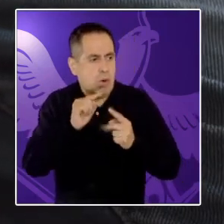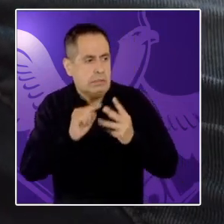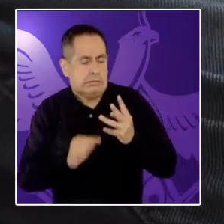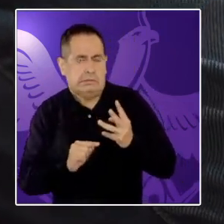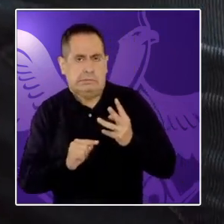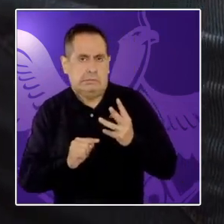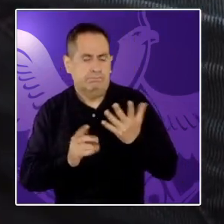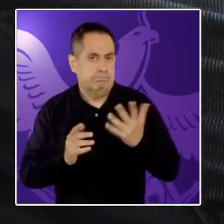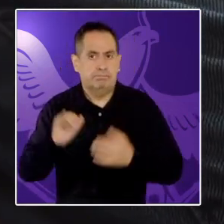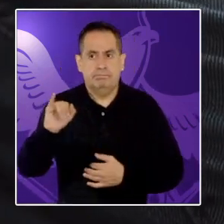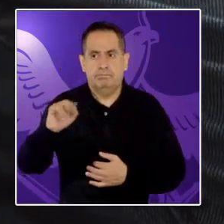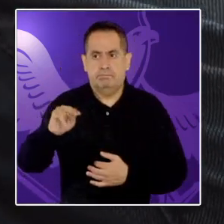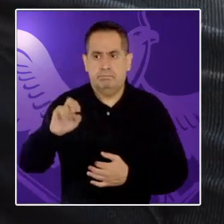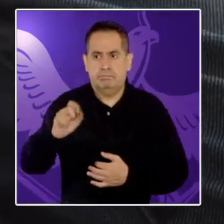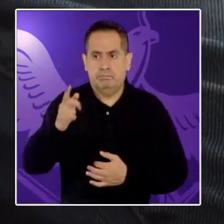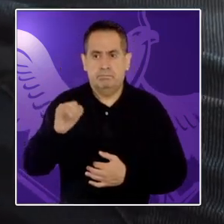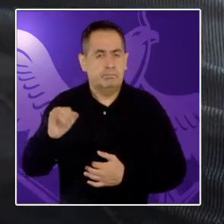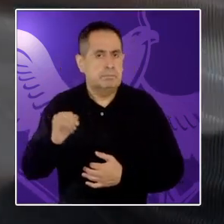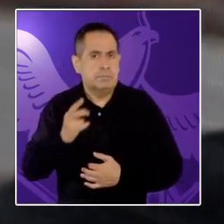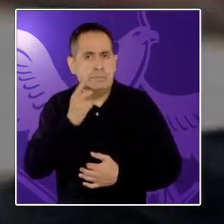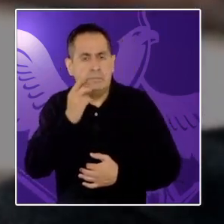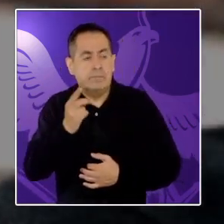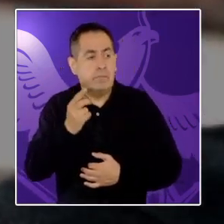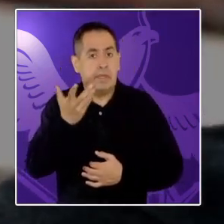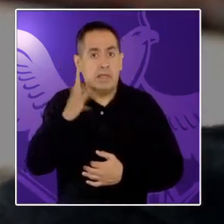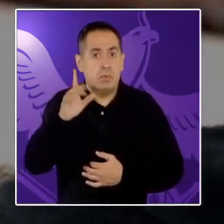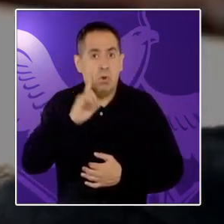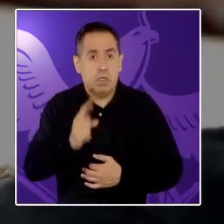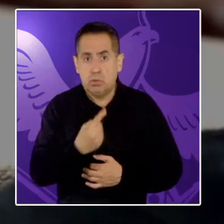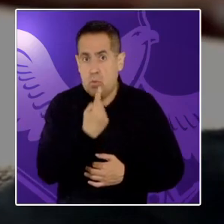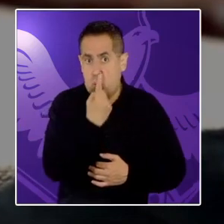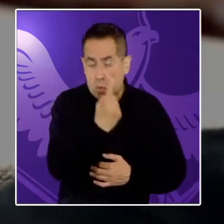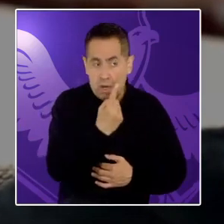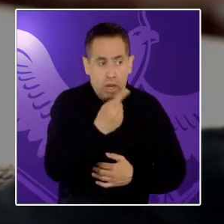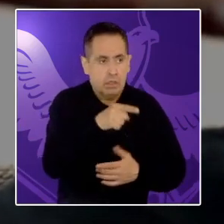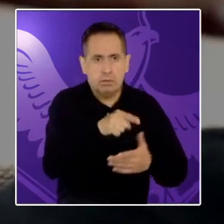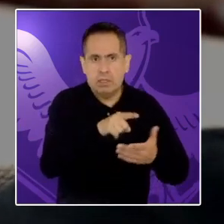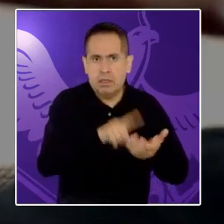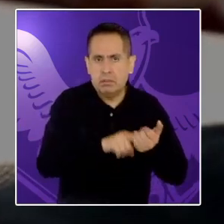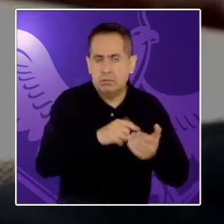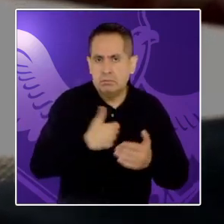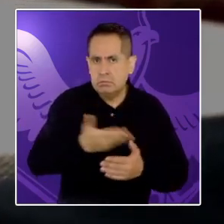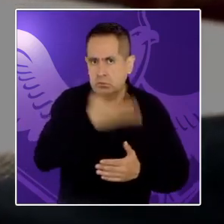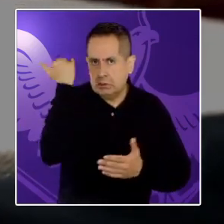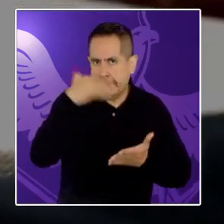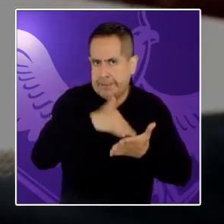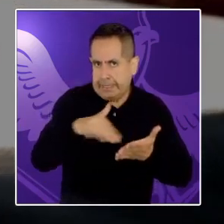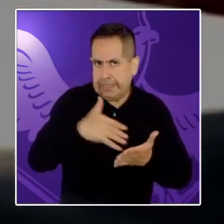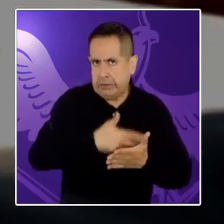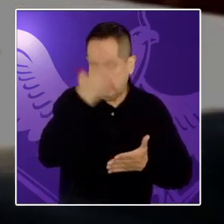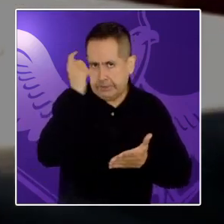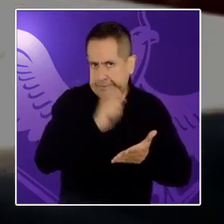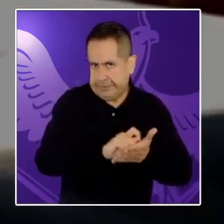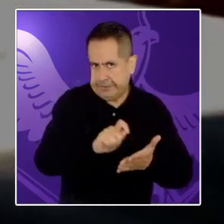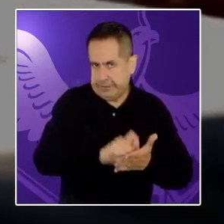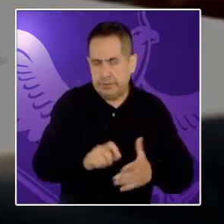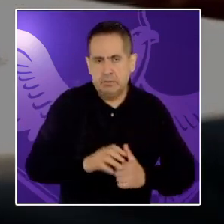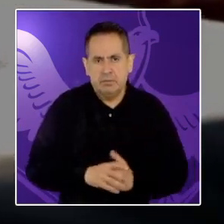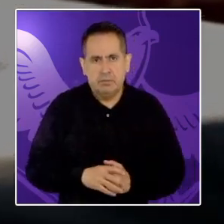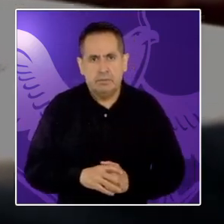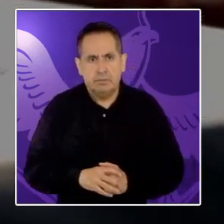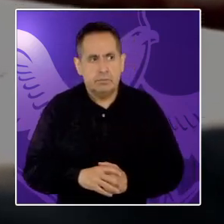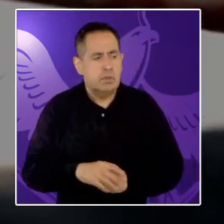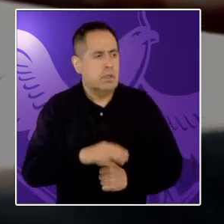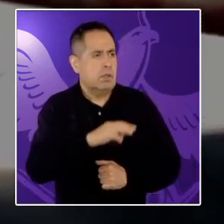Estadísticas del INEGI señalan que 1 de cada 10 mujeres en prisión no saben leer ni escribir. Las madres que se encuentran